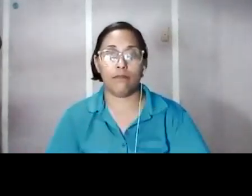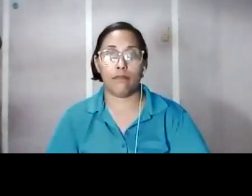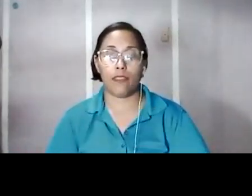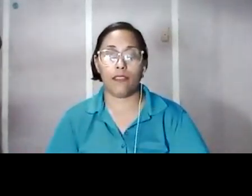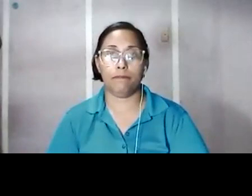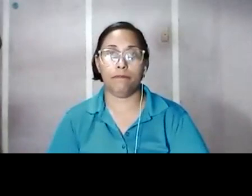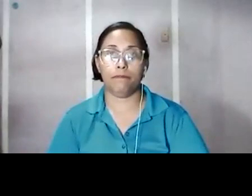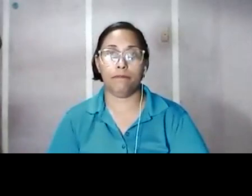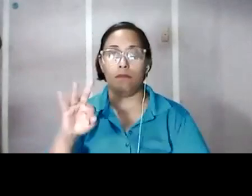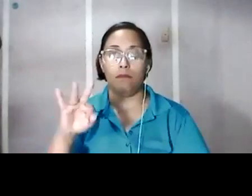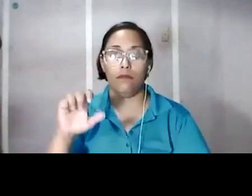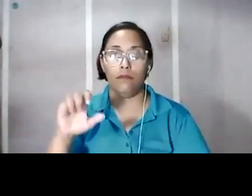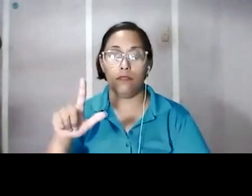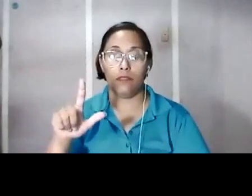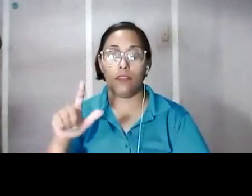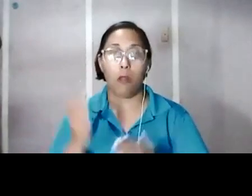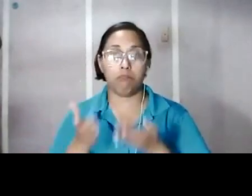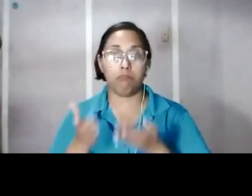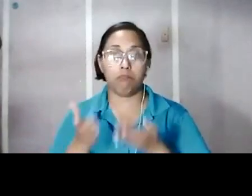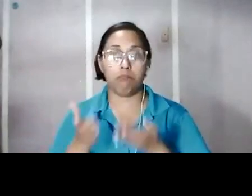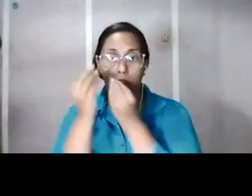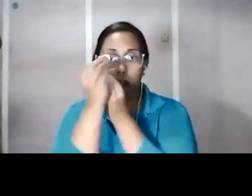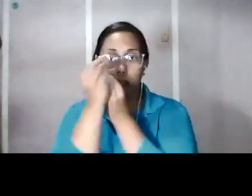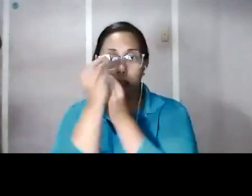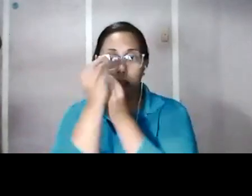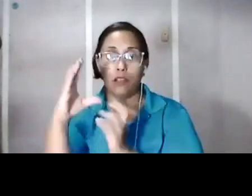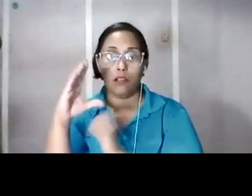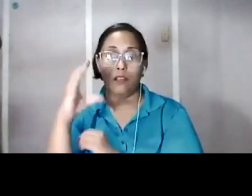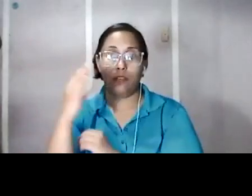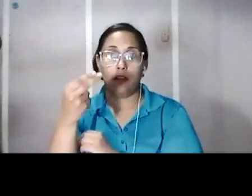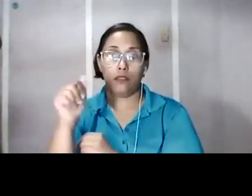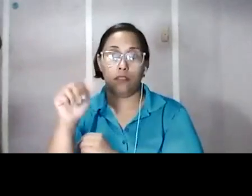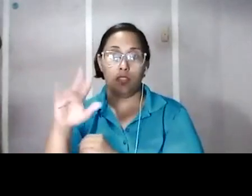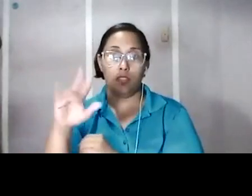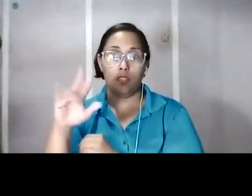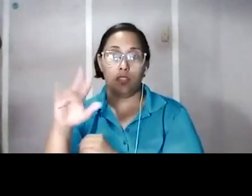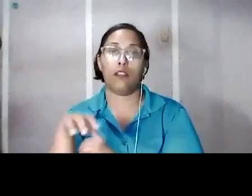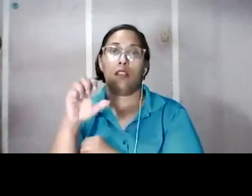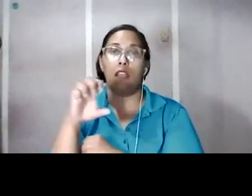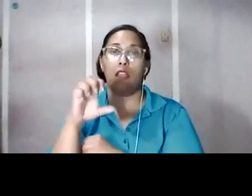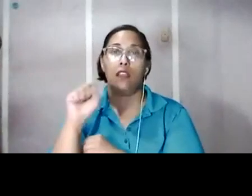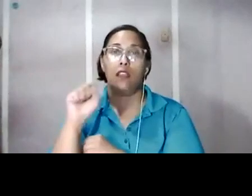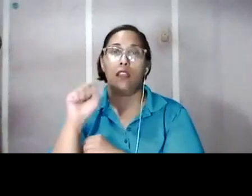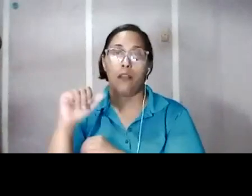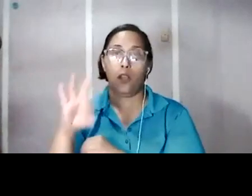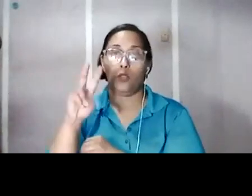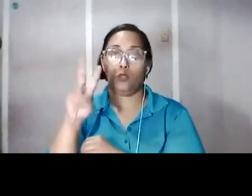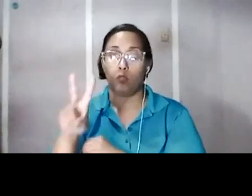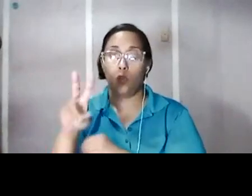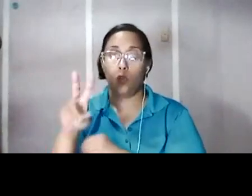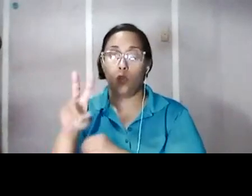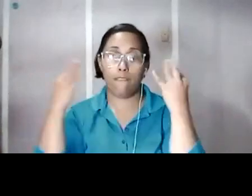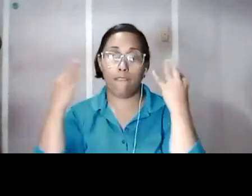Rafael Cabrera nos brinda la información que Charles Lindbergh visita Puerto Rico en el área del Escambrón el 2 de febrero de